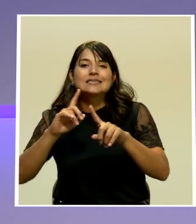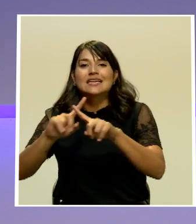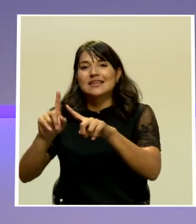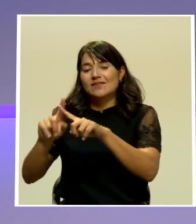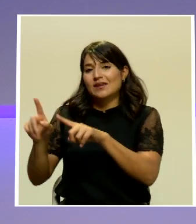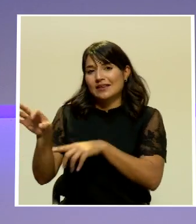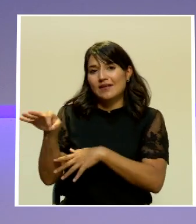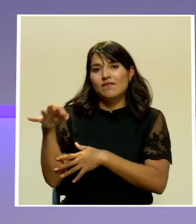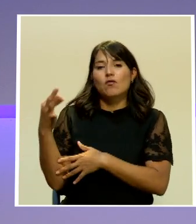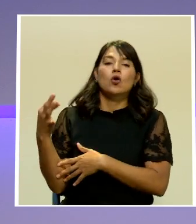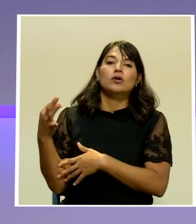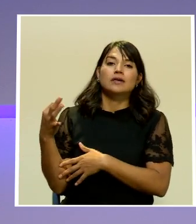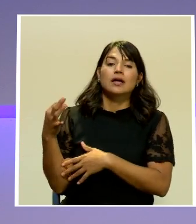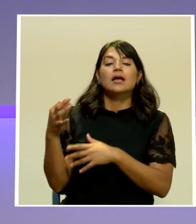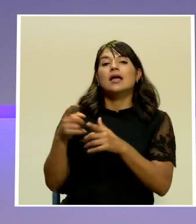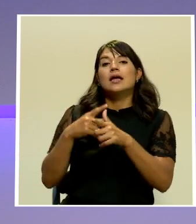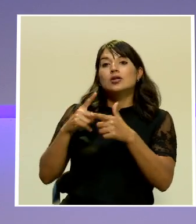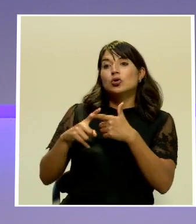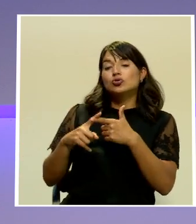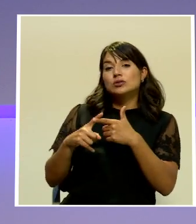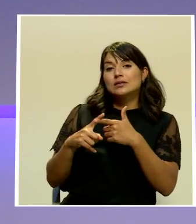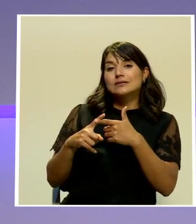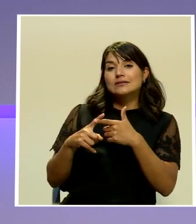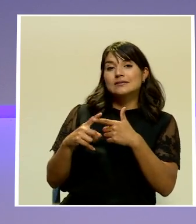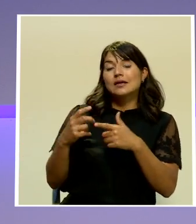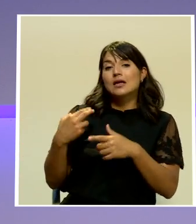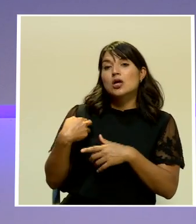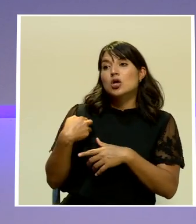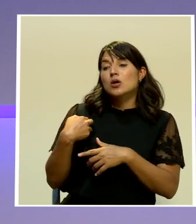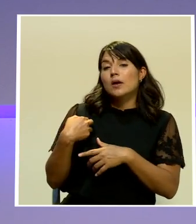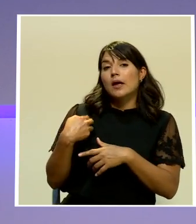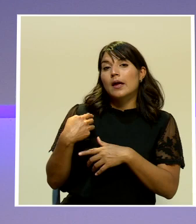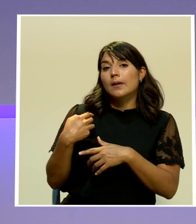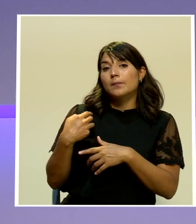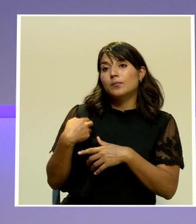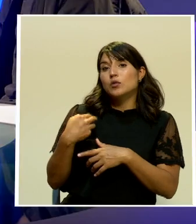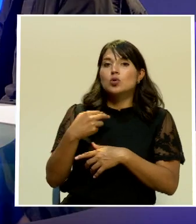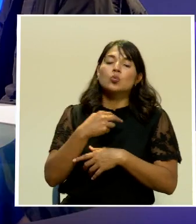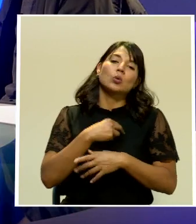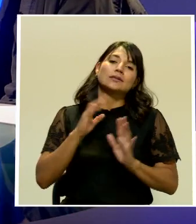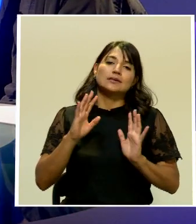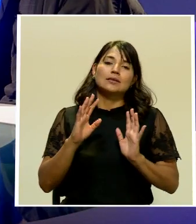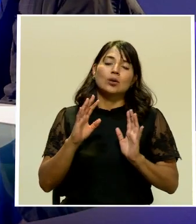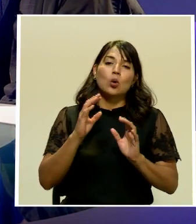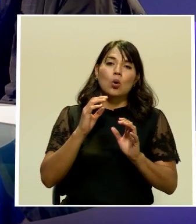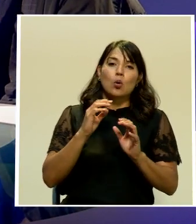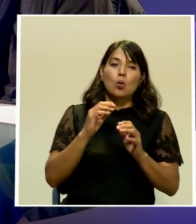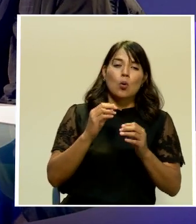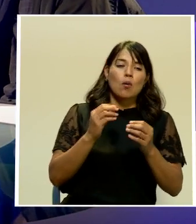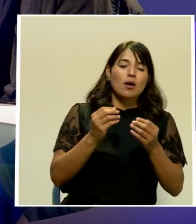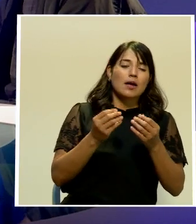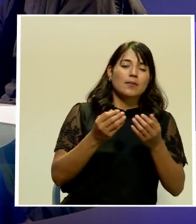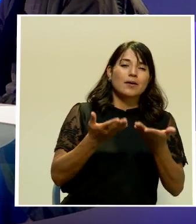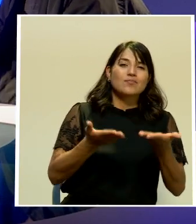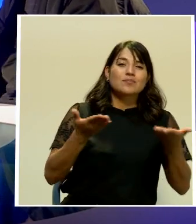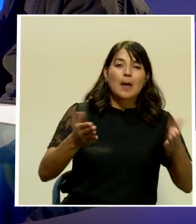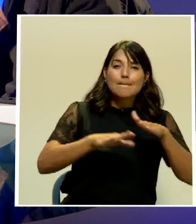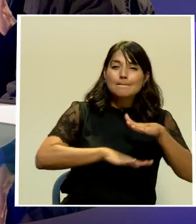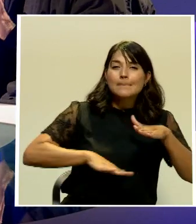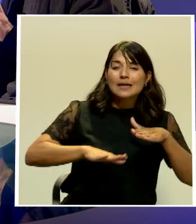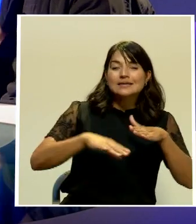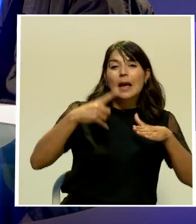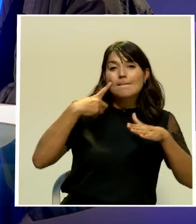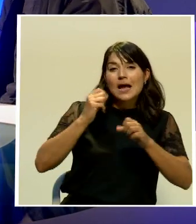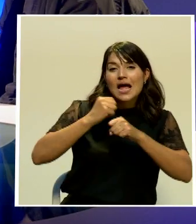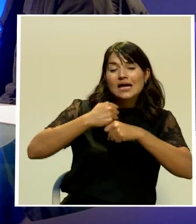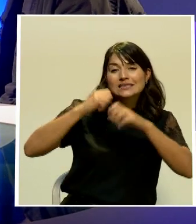audiovisual y en el cine sería la cámara, ¿no? Esa es nuestra manera o nuestra pluma para contar, digamos, a través de los lentes, a través de